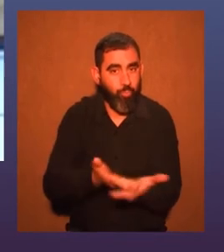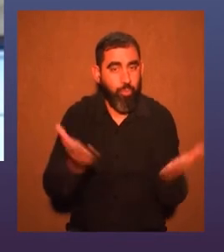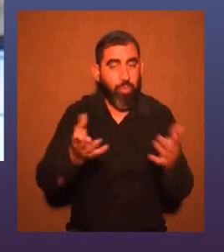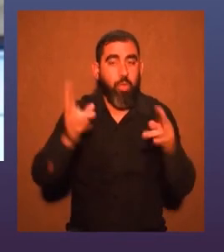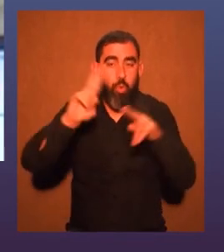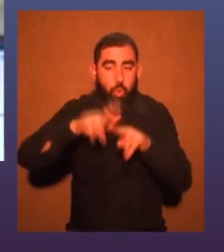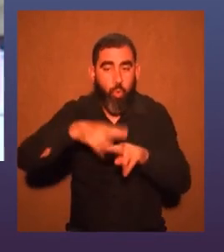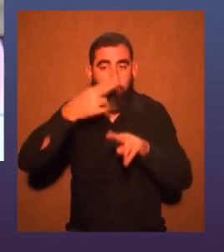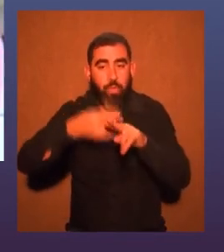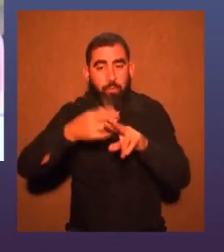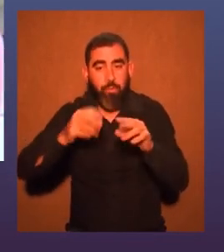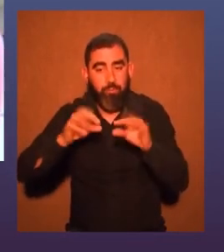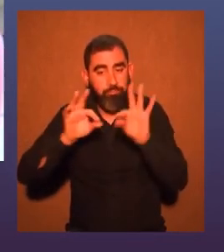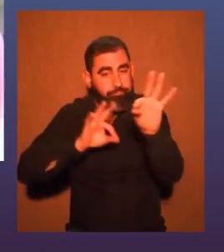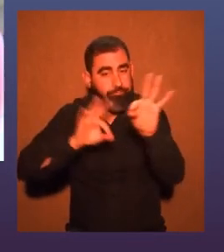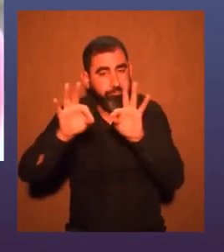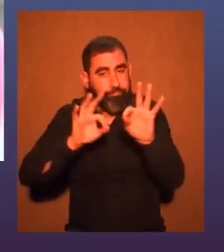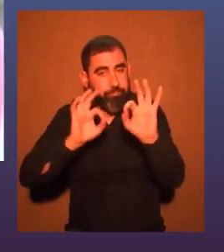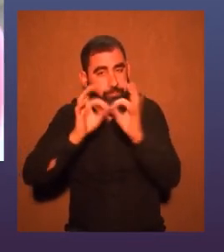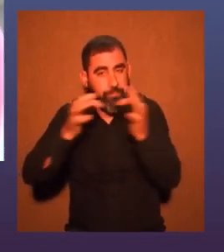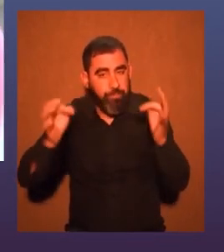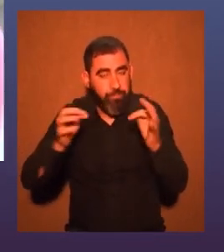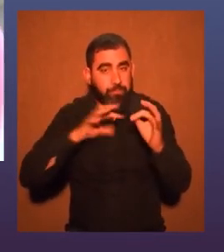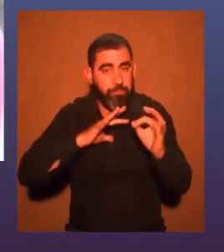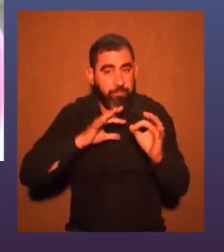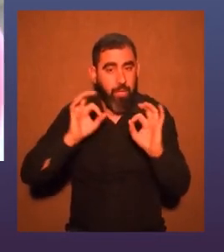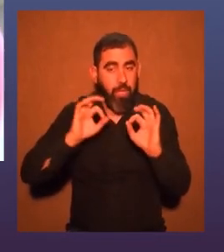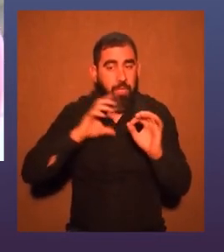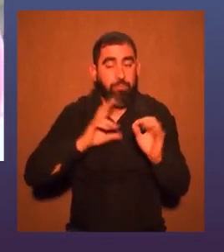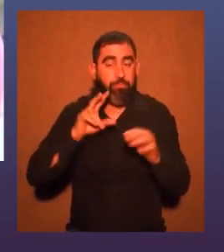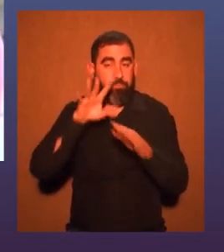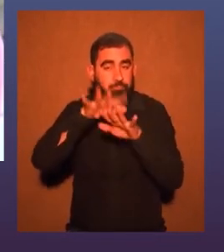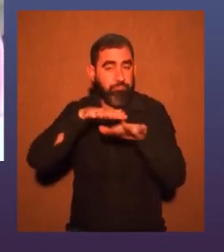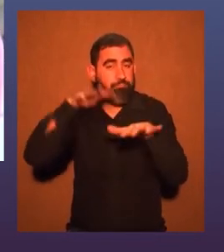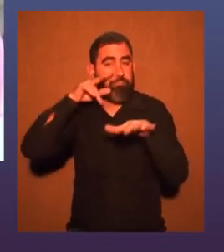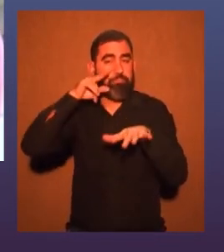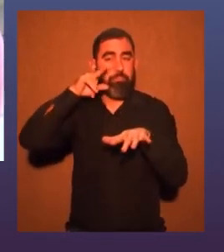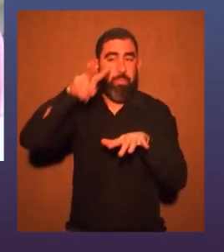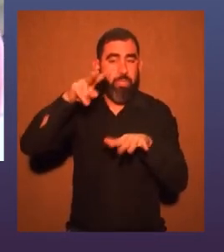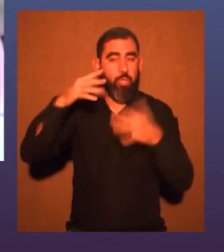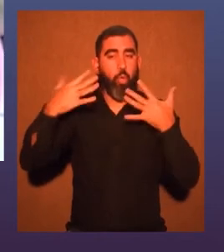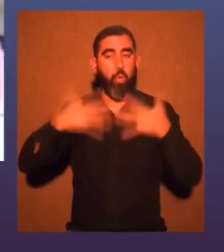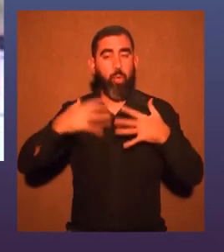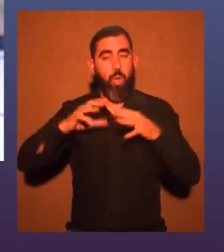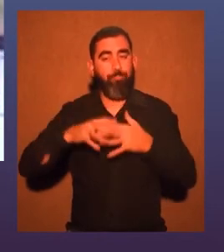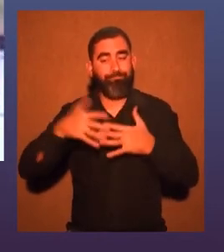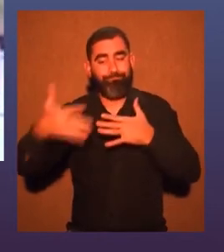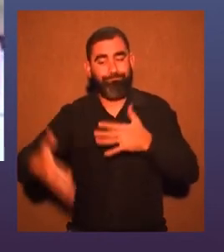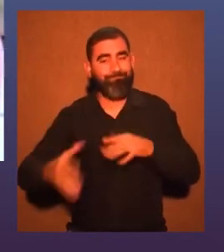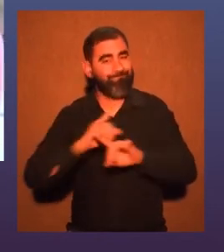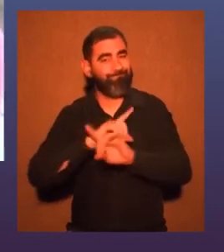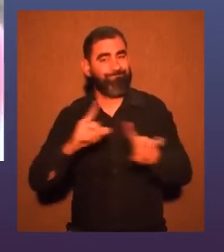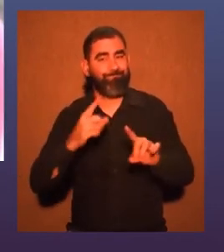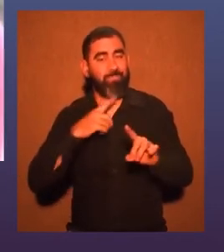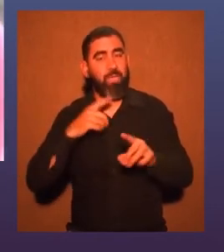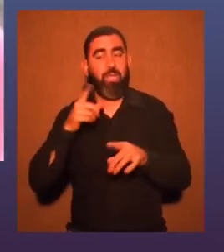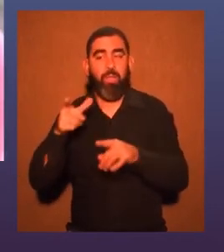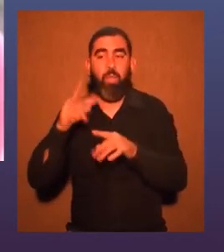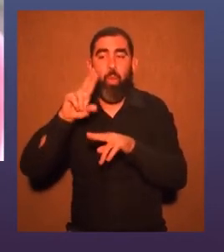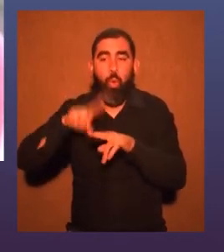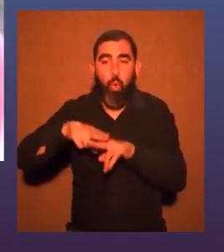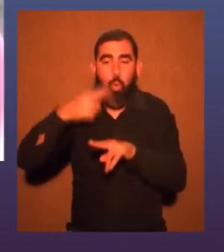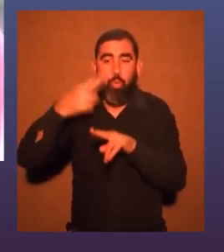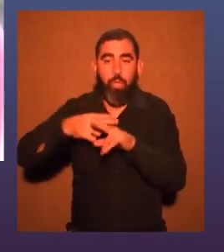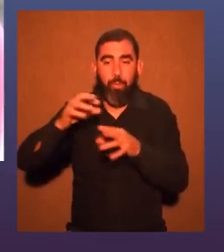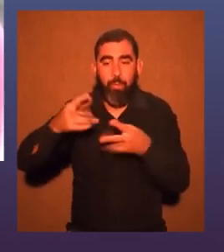volver a ajustar, entonces ahí de repente estás en la platea y ves que el vestuario es muy larga, la pollera, entonces ahí Hugo tiene que